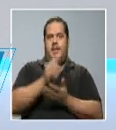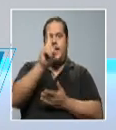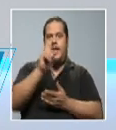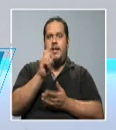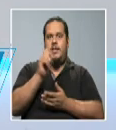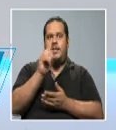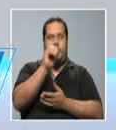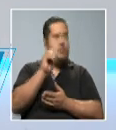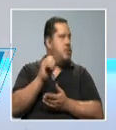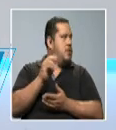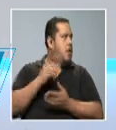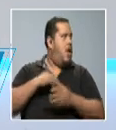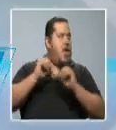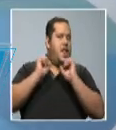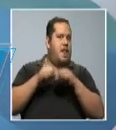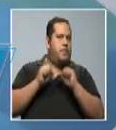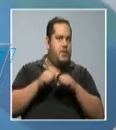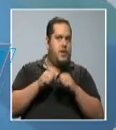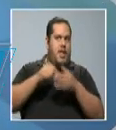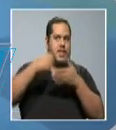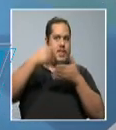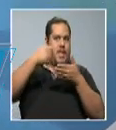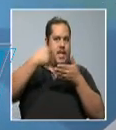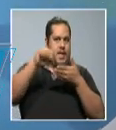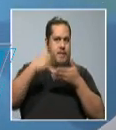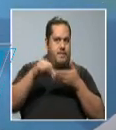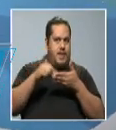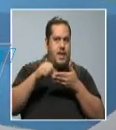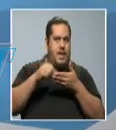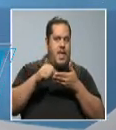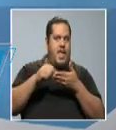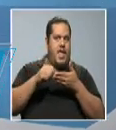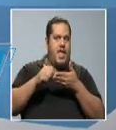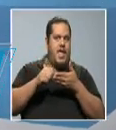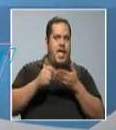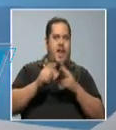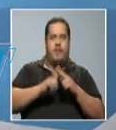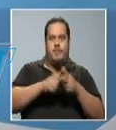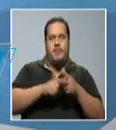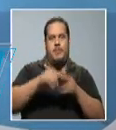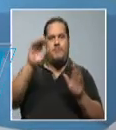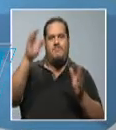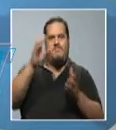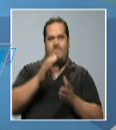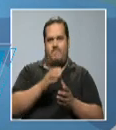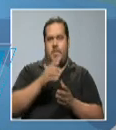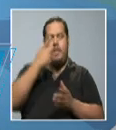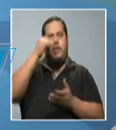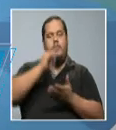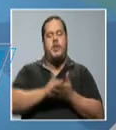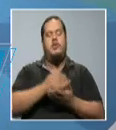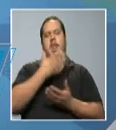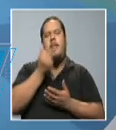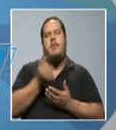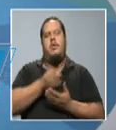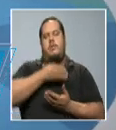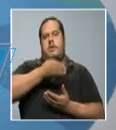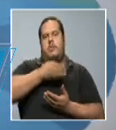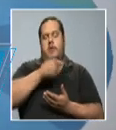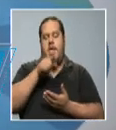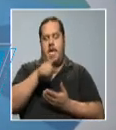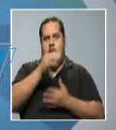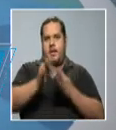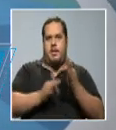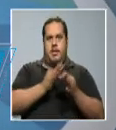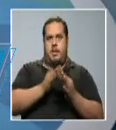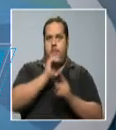100%, la posibilidad de calificar el crédito se va a reducir. Por lo tanto, la mejor recomendación en este tipo de